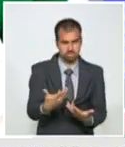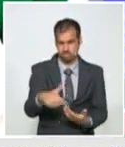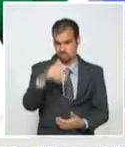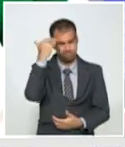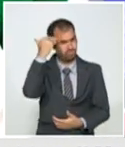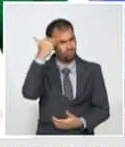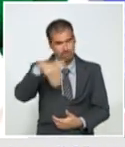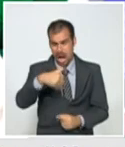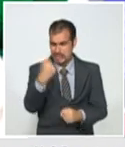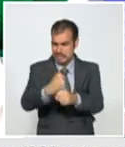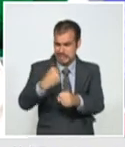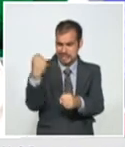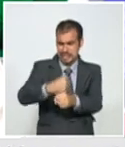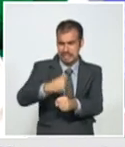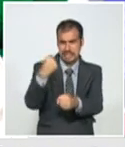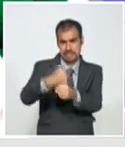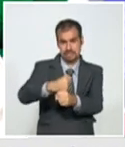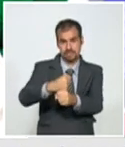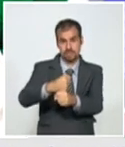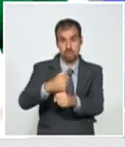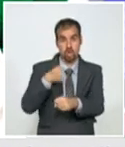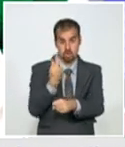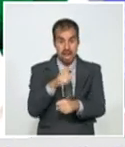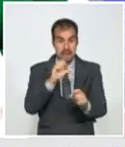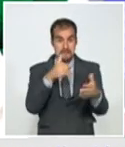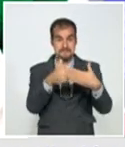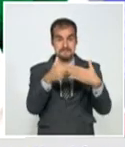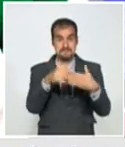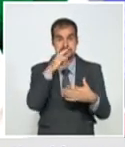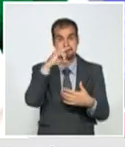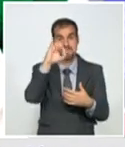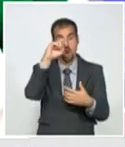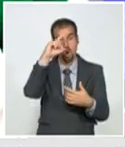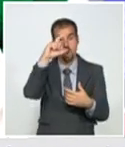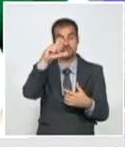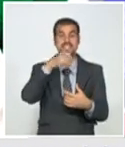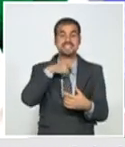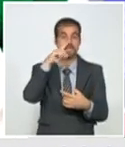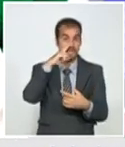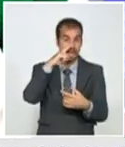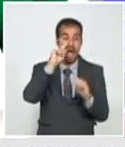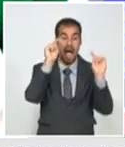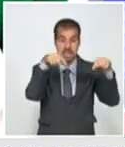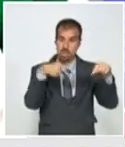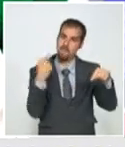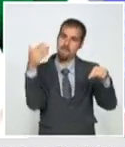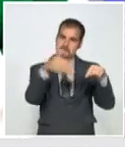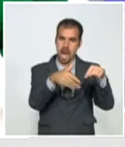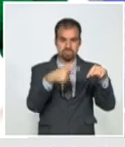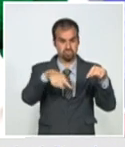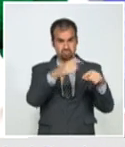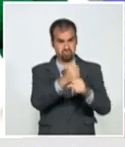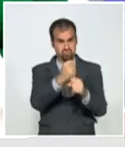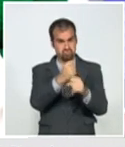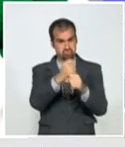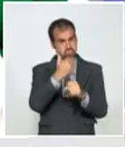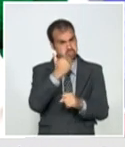Biosen estuvimos en una ocasión un colectivo excelente, muy entregado, que además de los candidatos